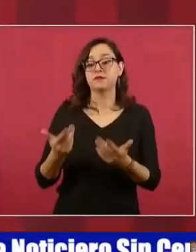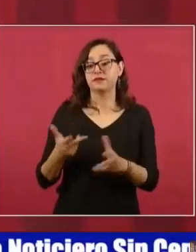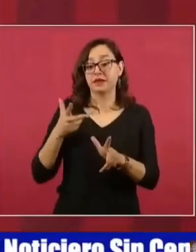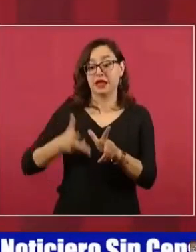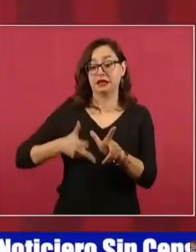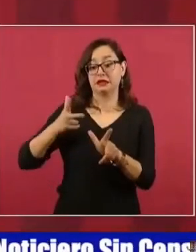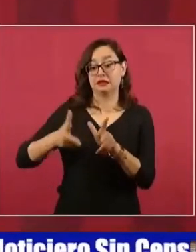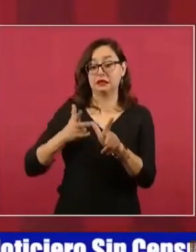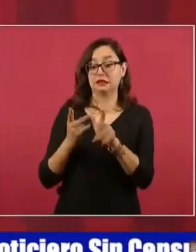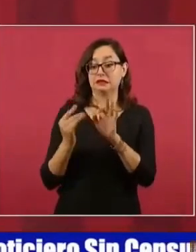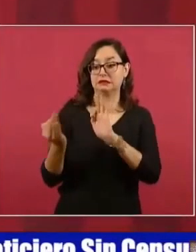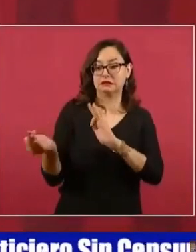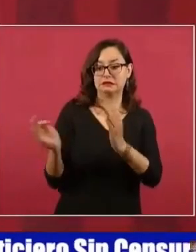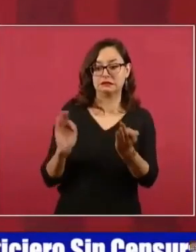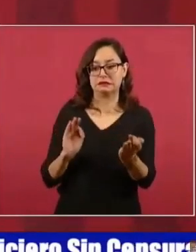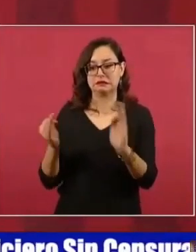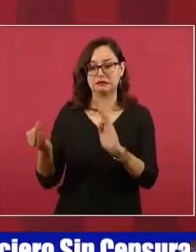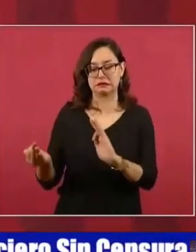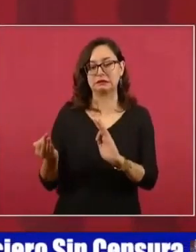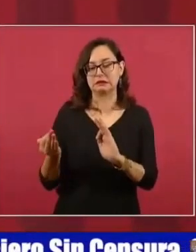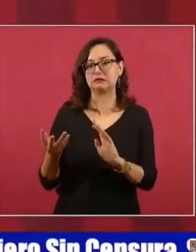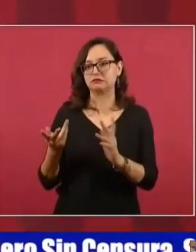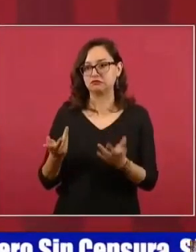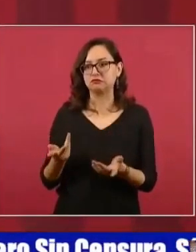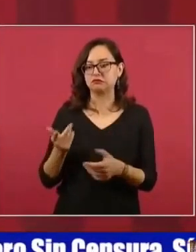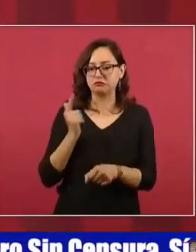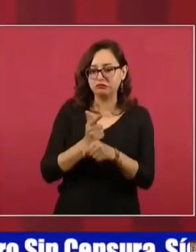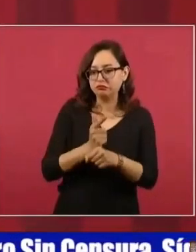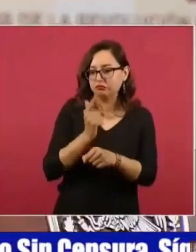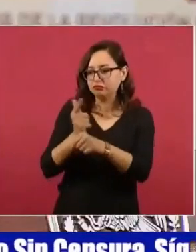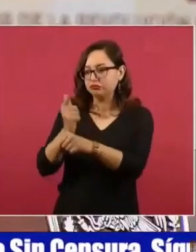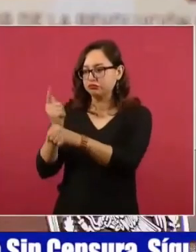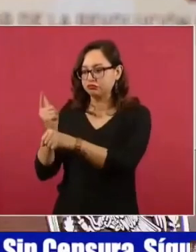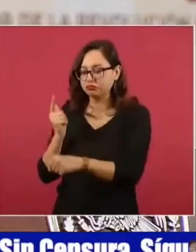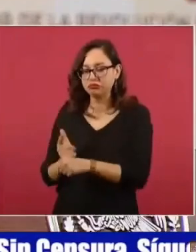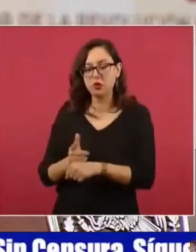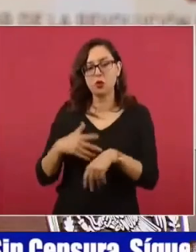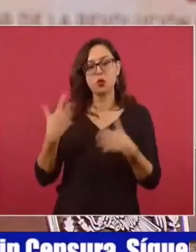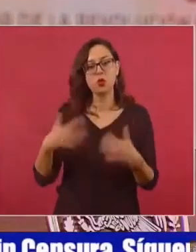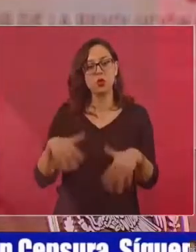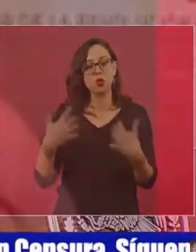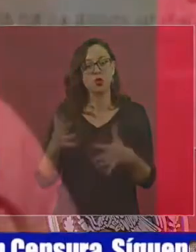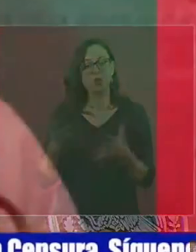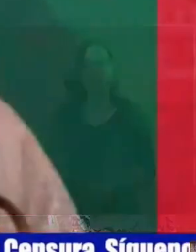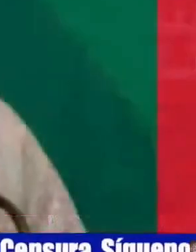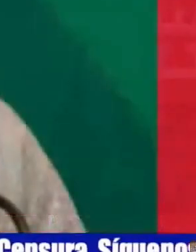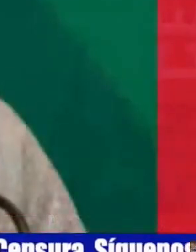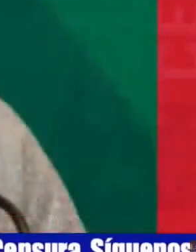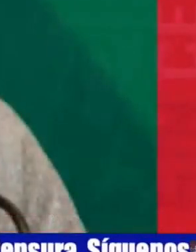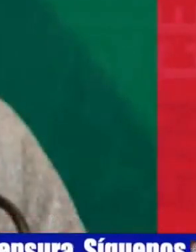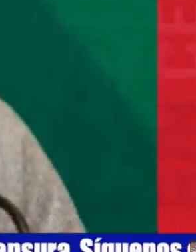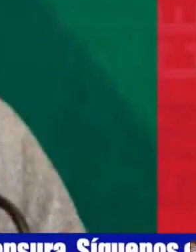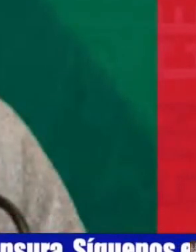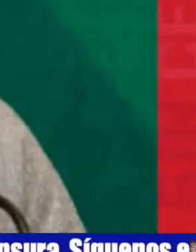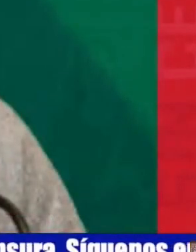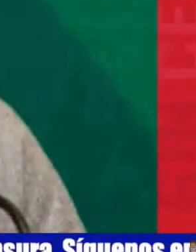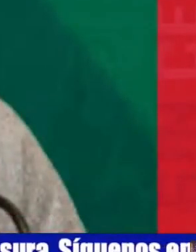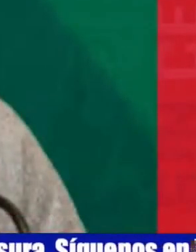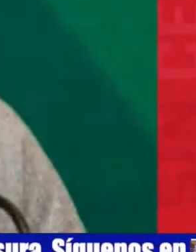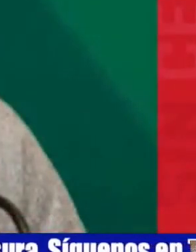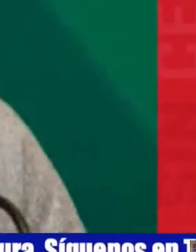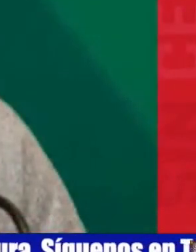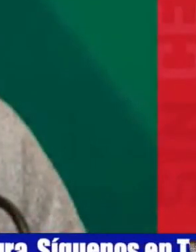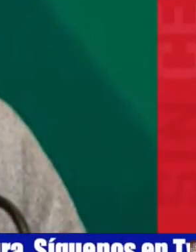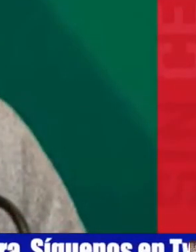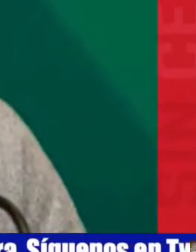Guardia Nacional, y la secretaria Rosa Isela coordina la agenda y en el caso nuestro pues nos toca a veces informar